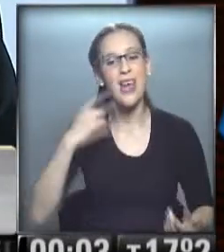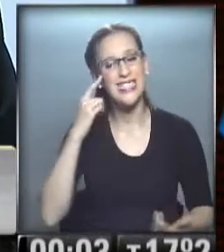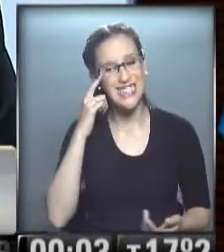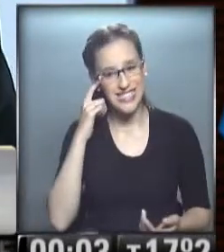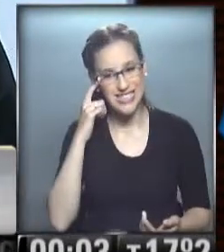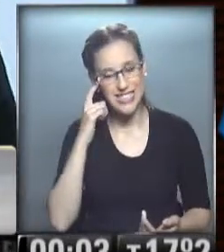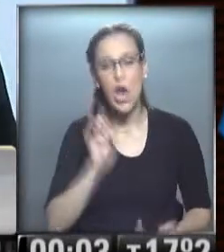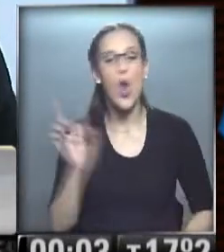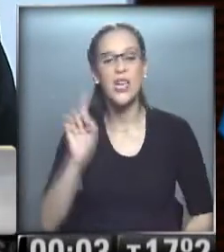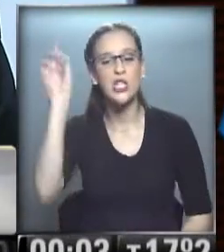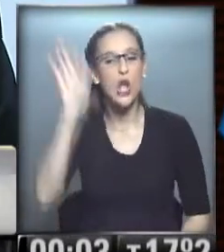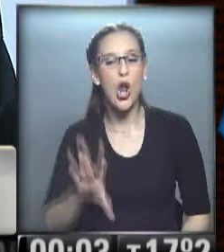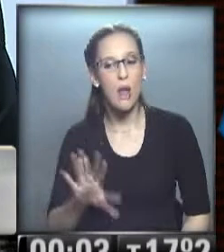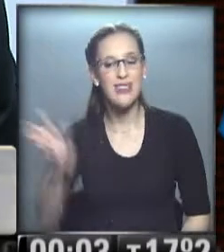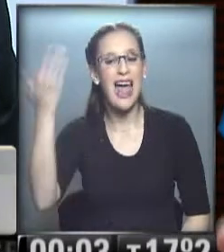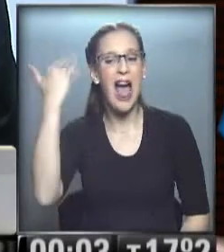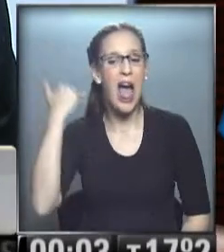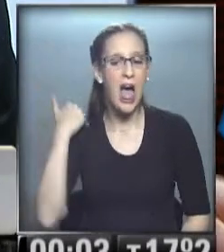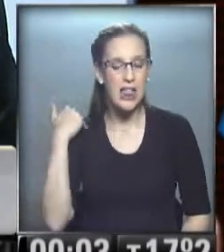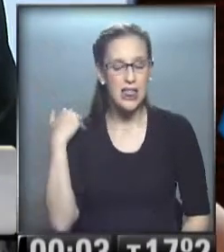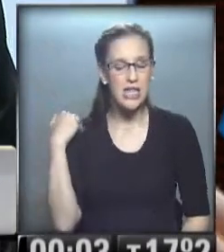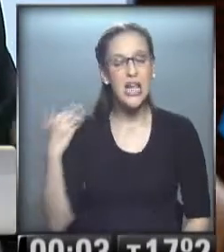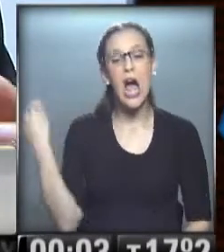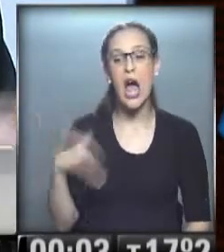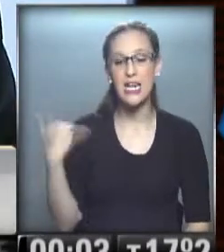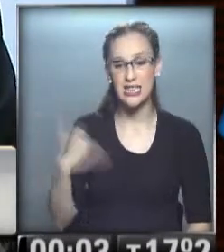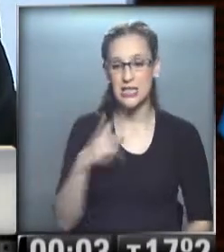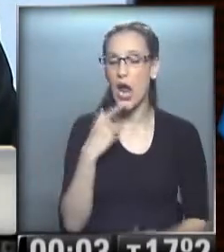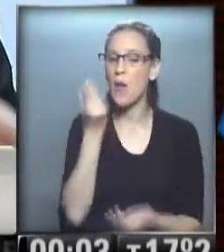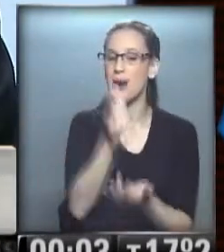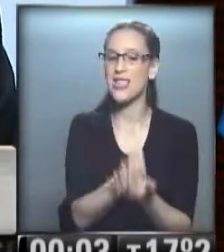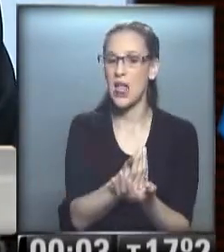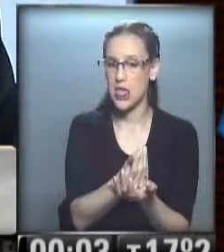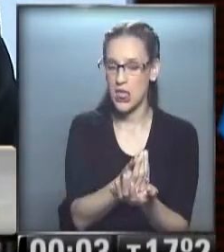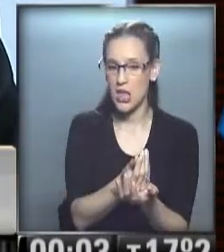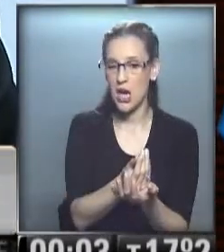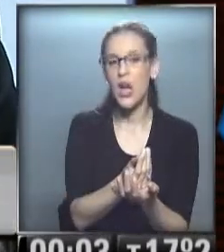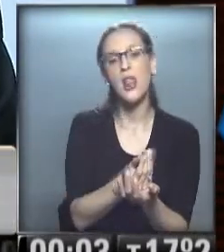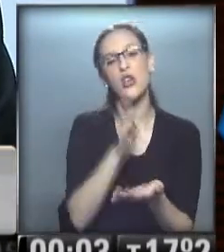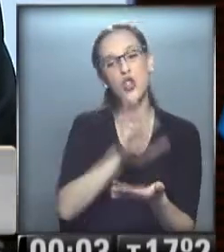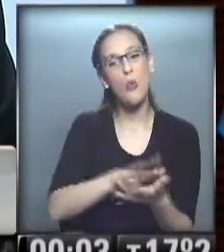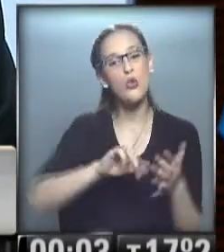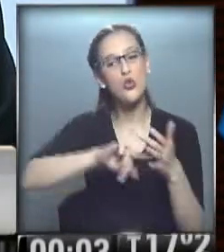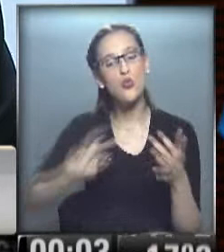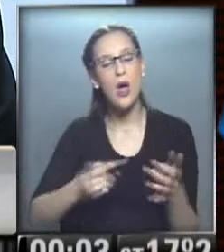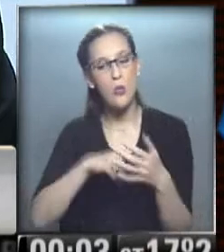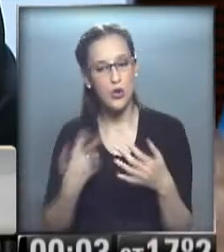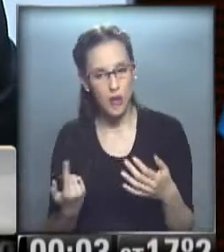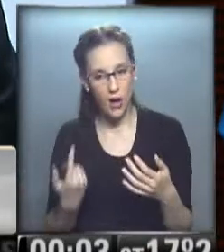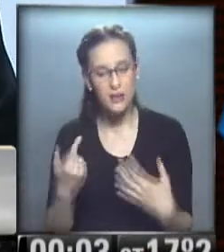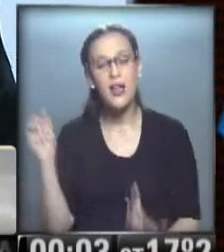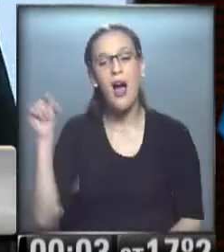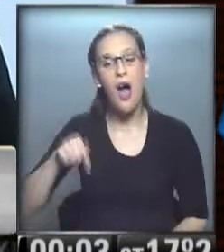solamente como era hasta hace algunos años, que la Argentina era representada por la producción de la ciudad de Buenos Aires, sino que